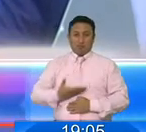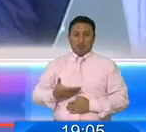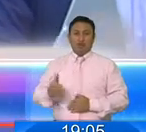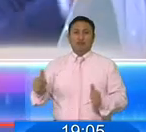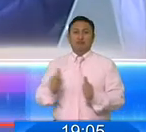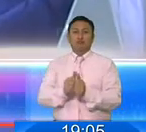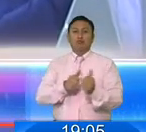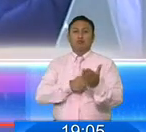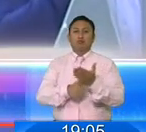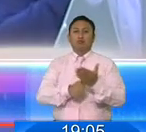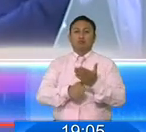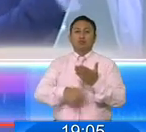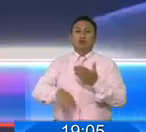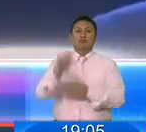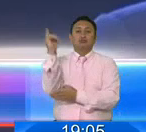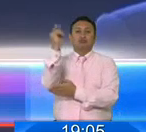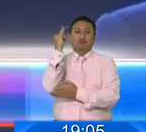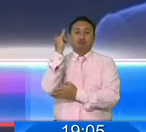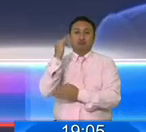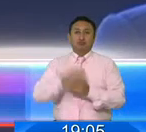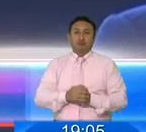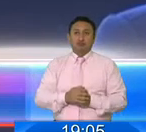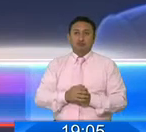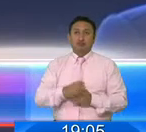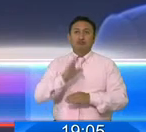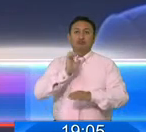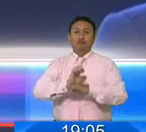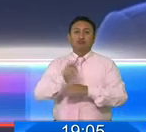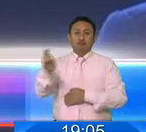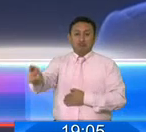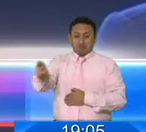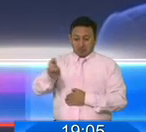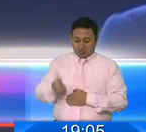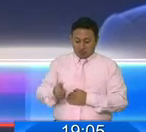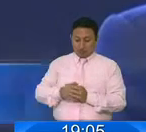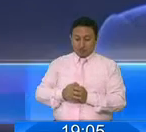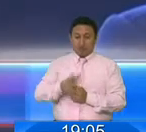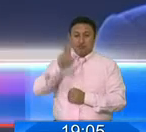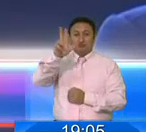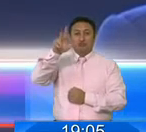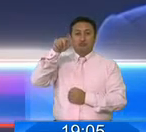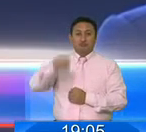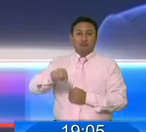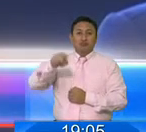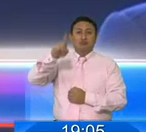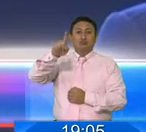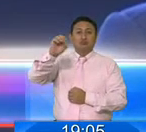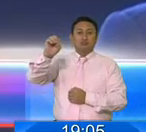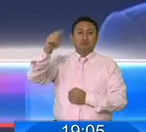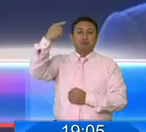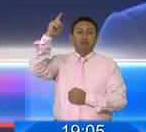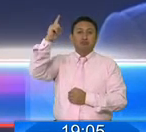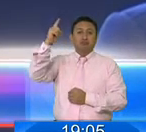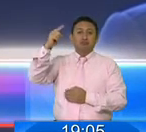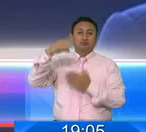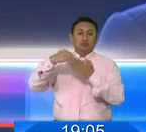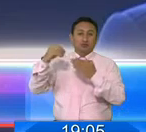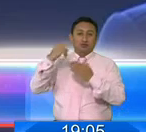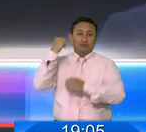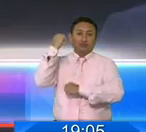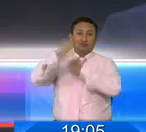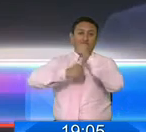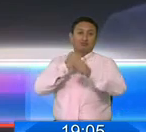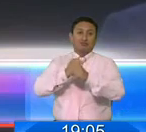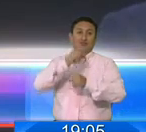ministro de hidrocarburos en cuando recibirán al menos tres mil cien millones de dólares hasta el año 2032